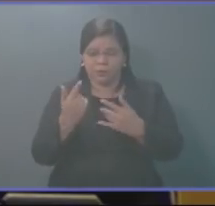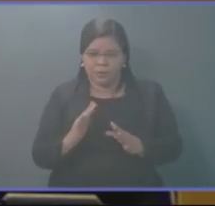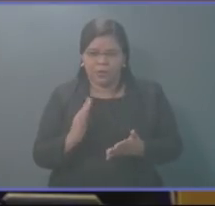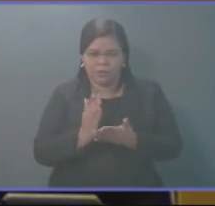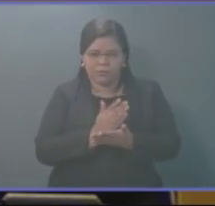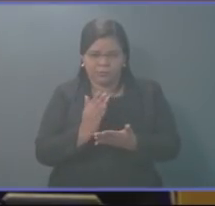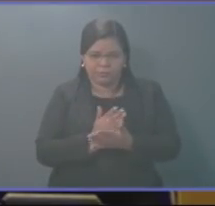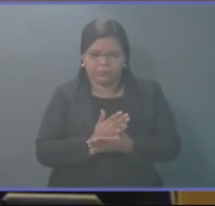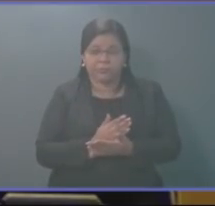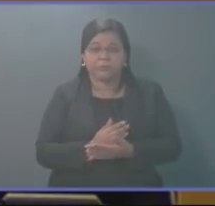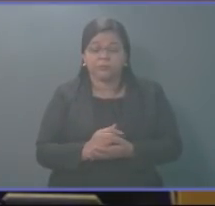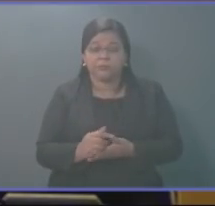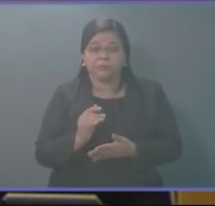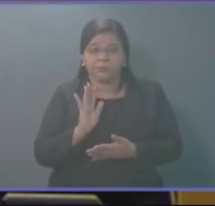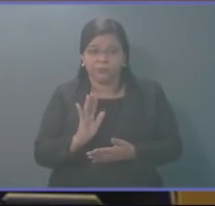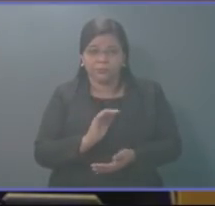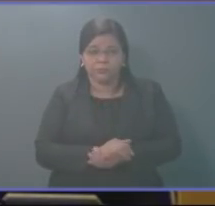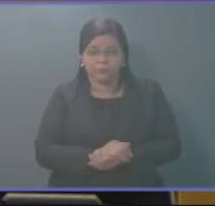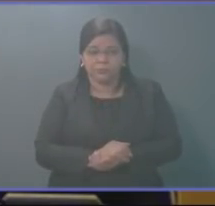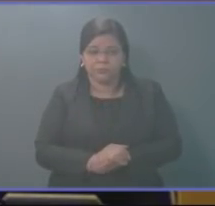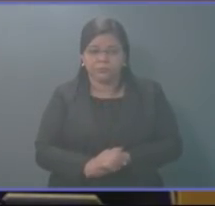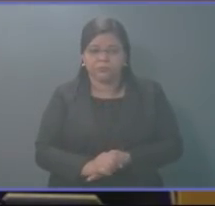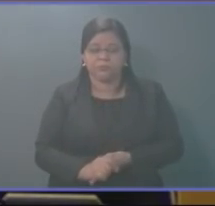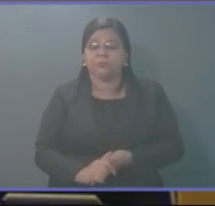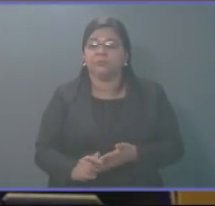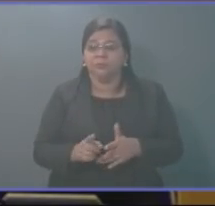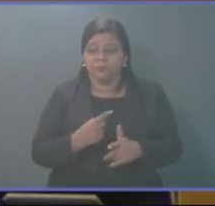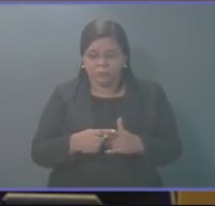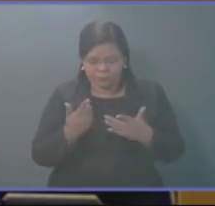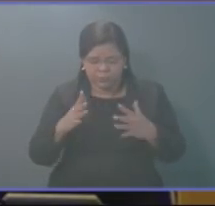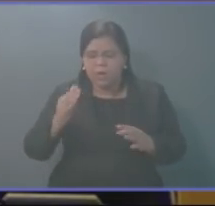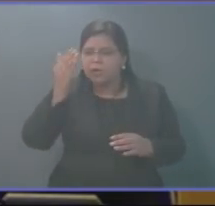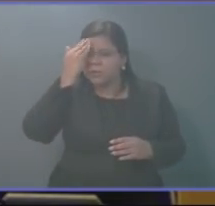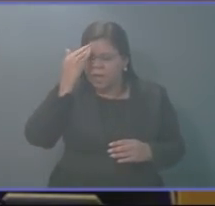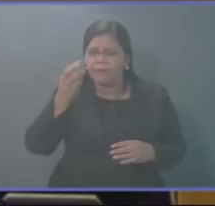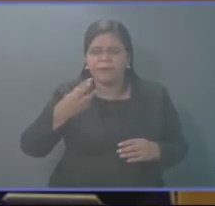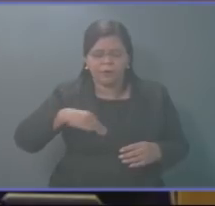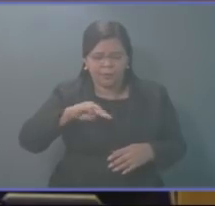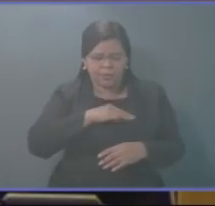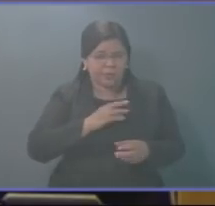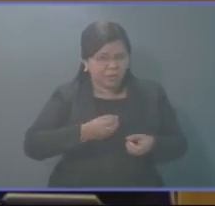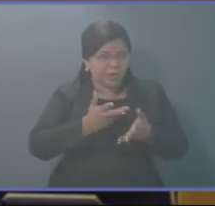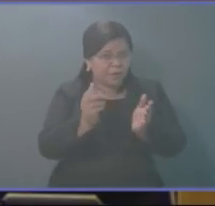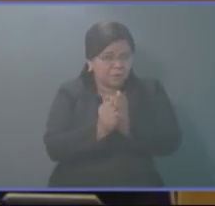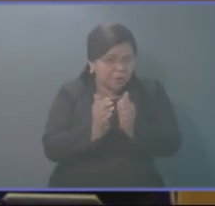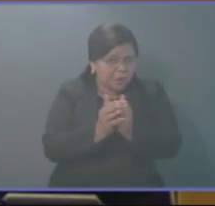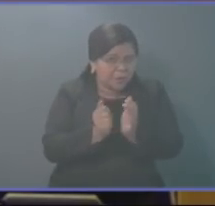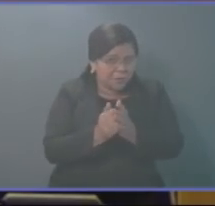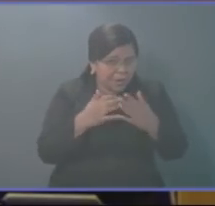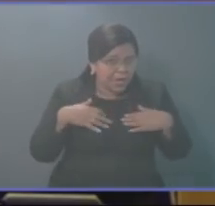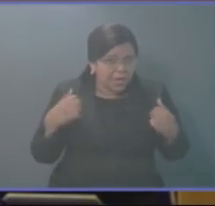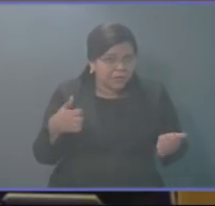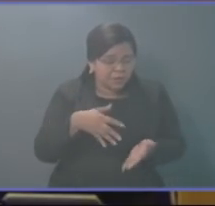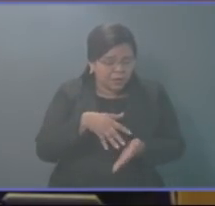basó su aseveración? ¿Está consciente la ministra que generó una crisis de salud pública?